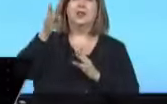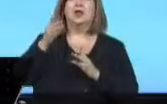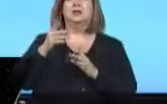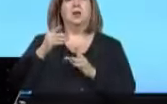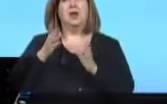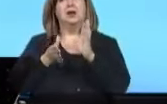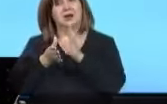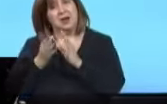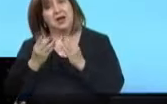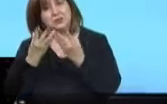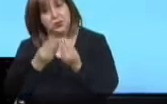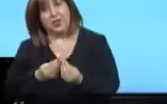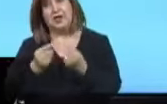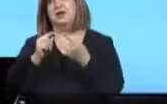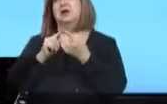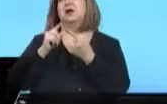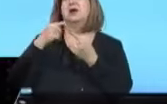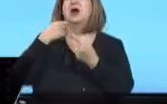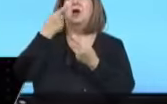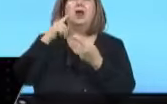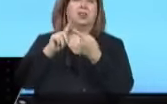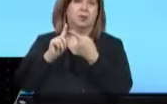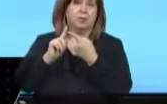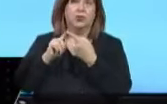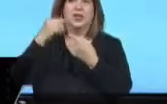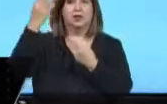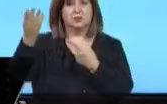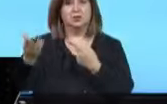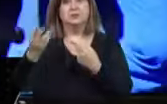aflojan. Se ha hablado también de contactar a